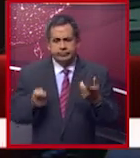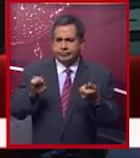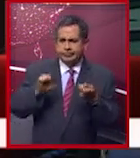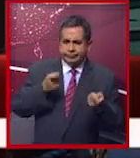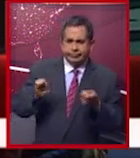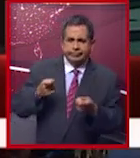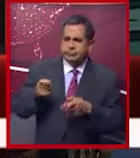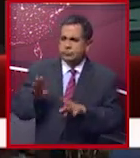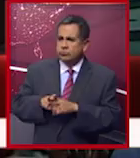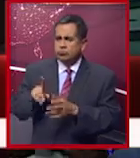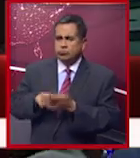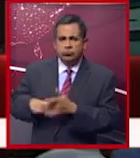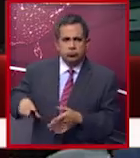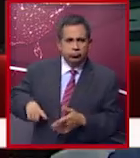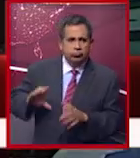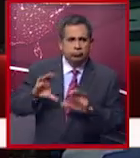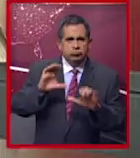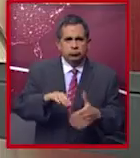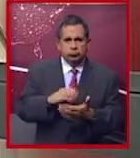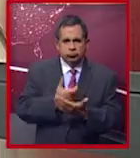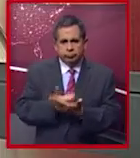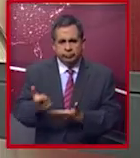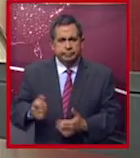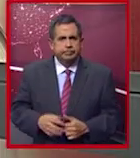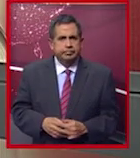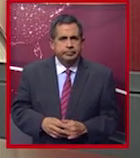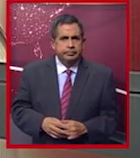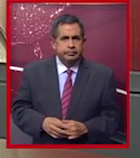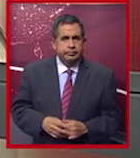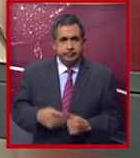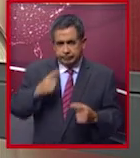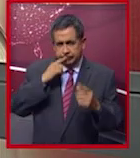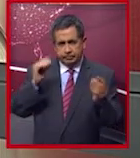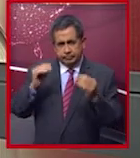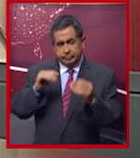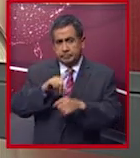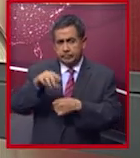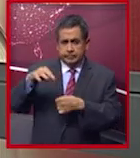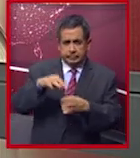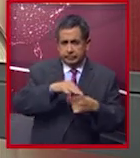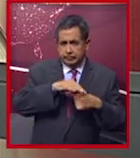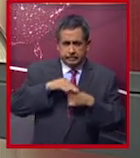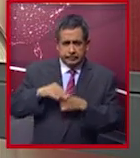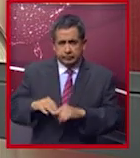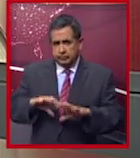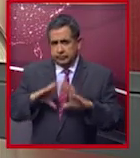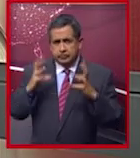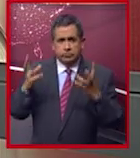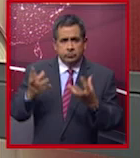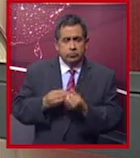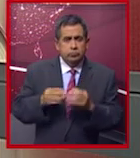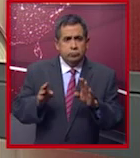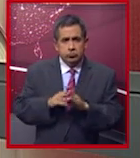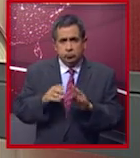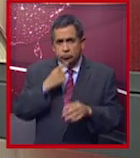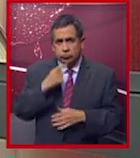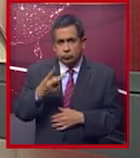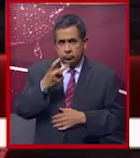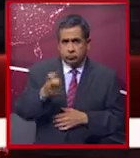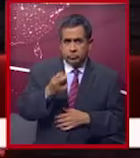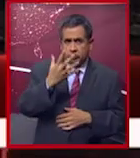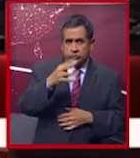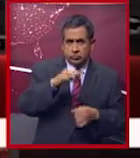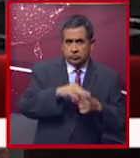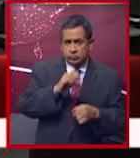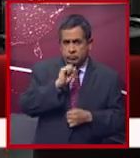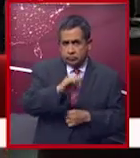la contratación. Tras este debate se puso a votación en lo general el dictamen respectivo, el cual obtuvo